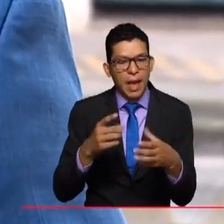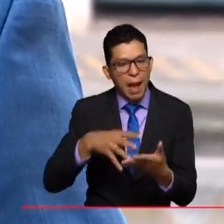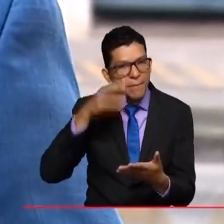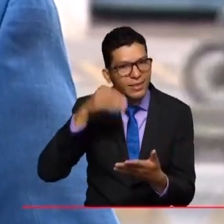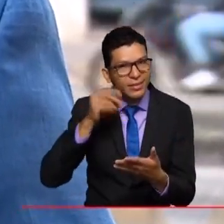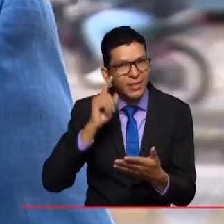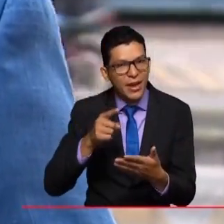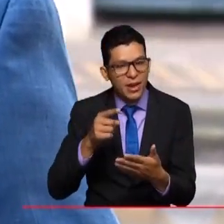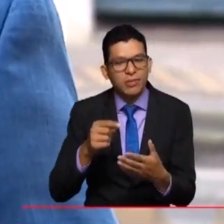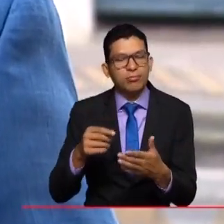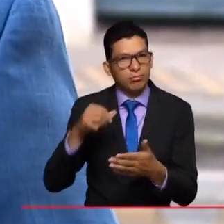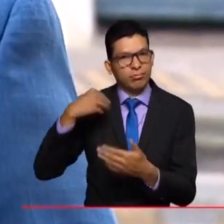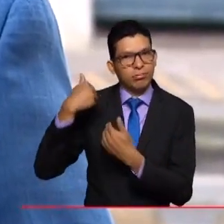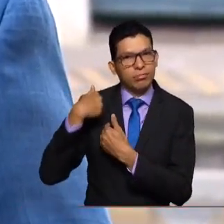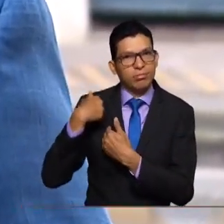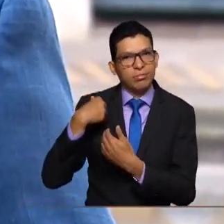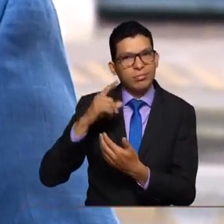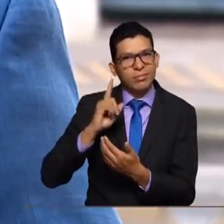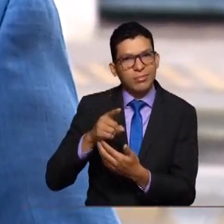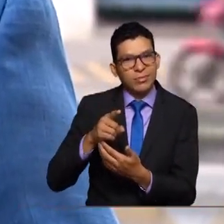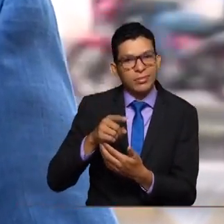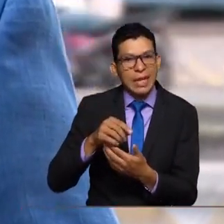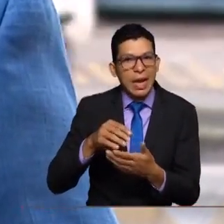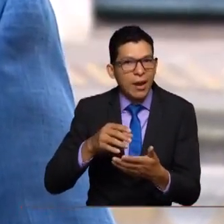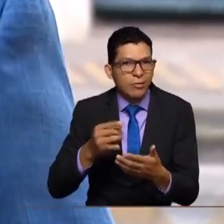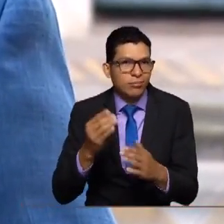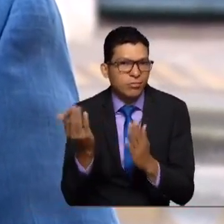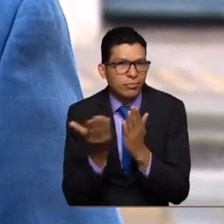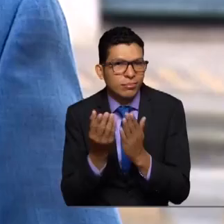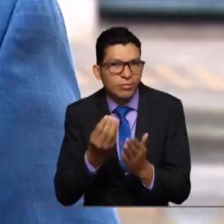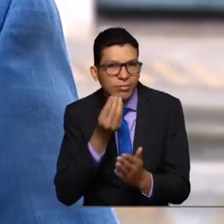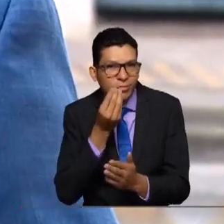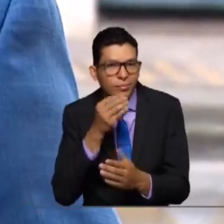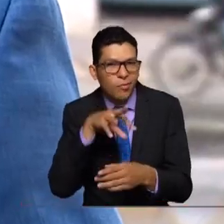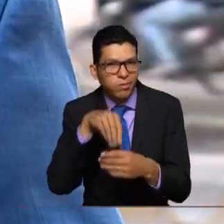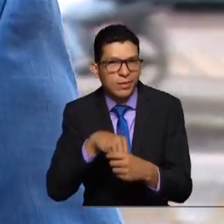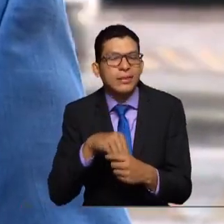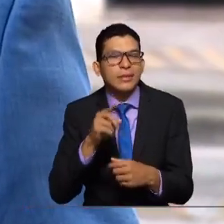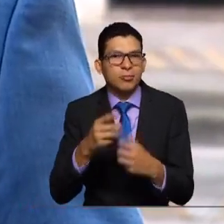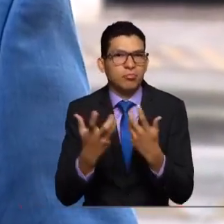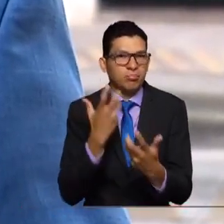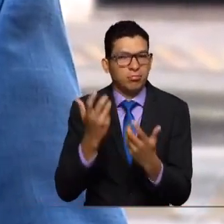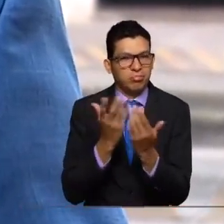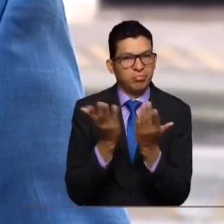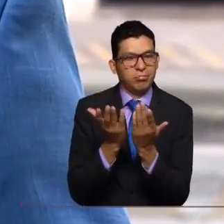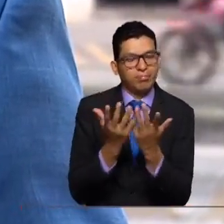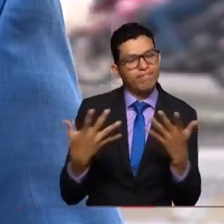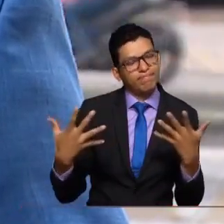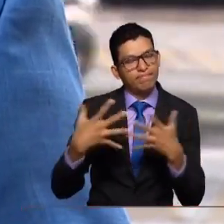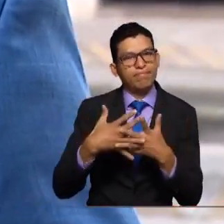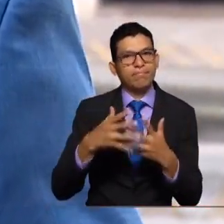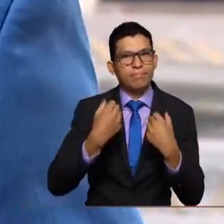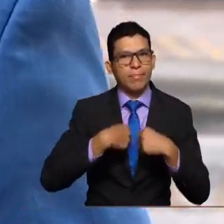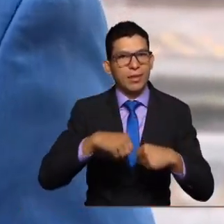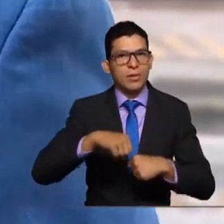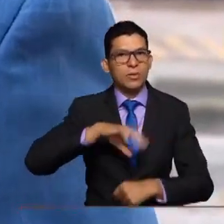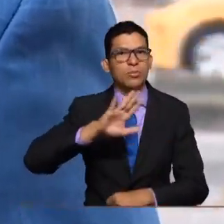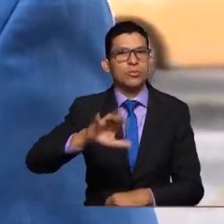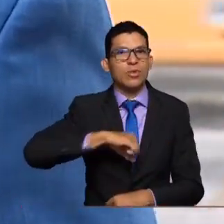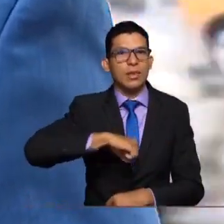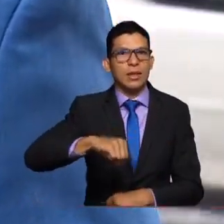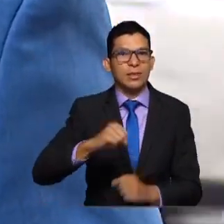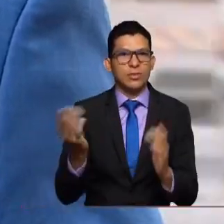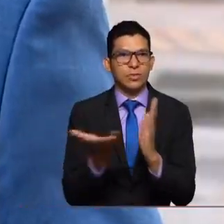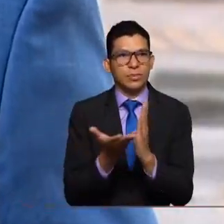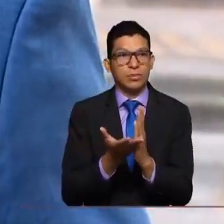y bueno también hace parte del acceso y la de los niños al sistema educativo y la integralidad del derecho a la educación eso siempre